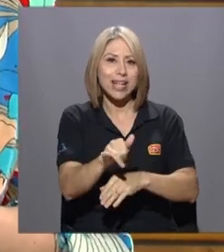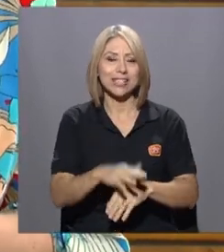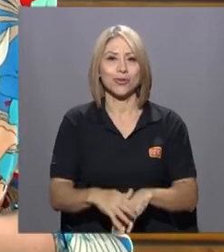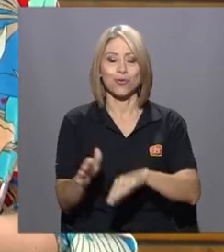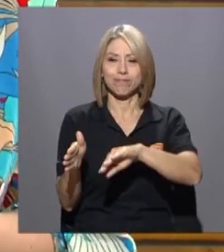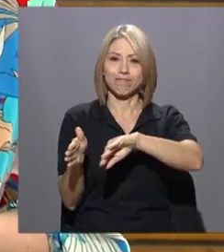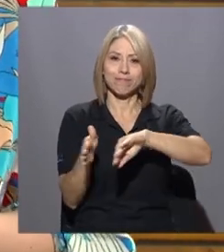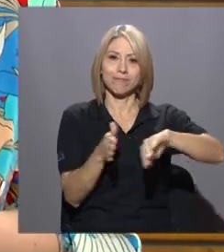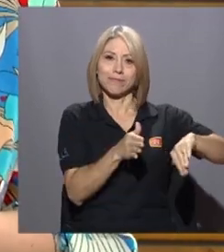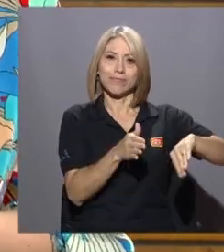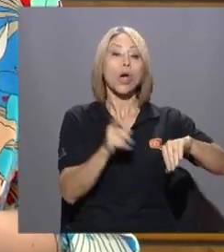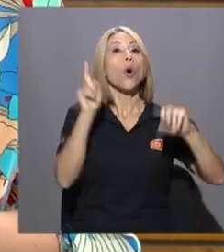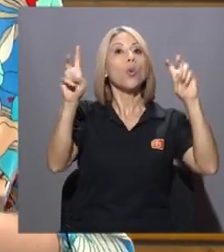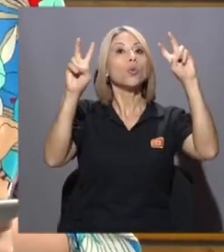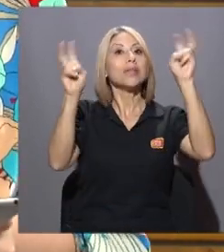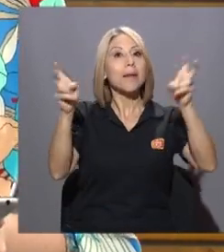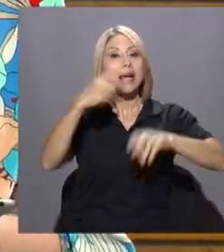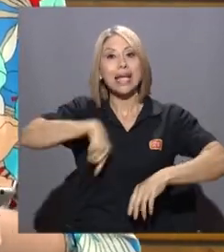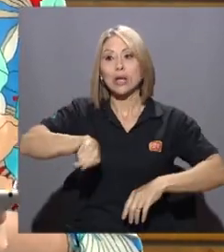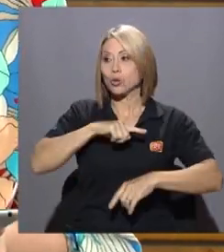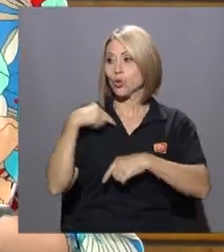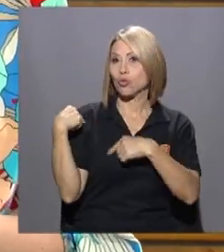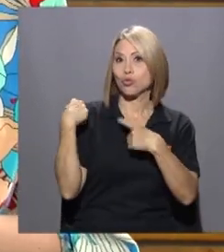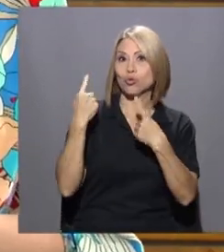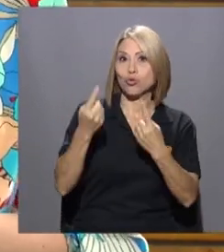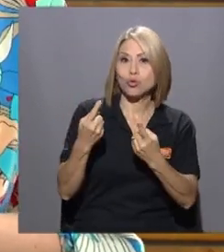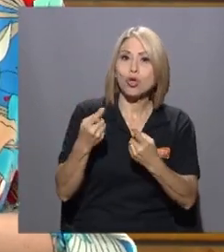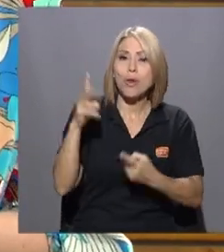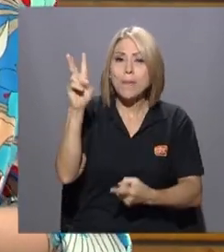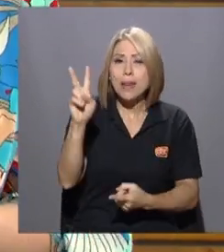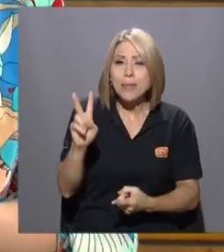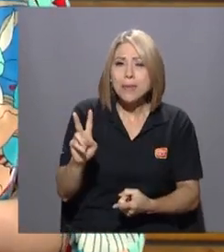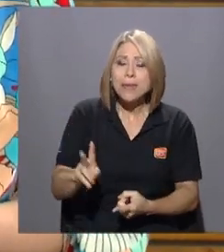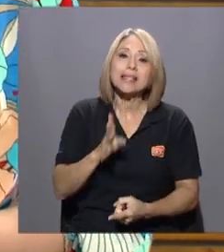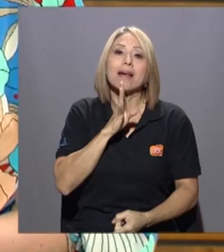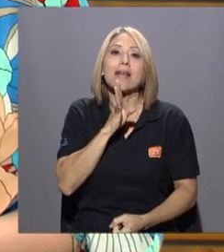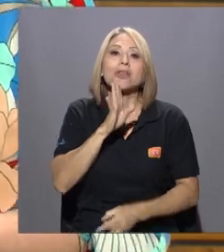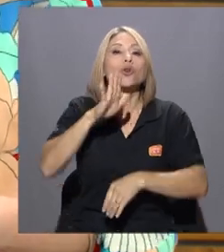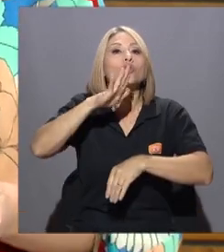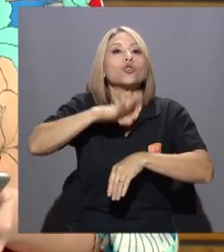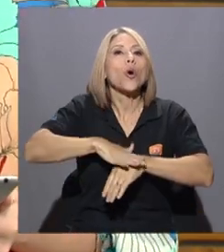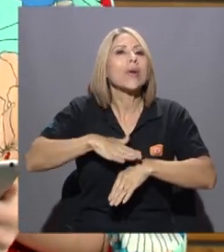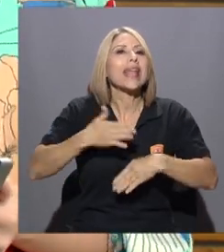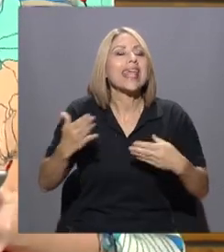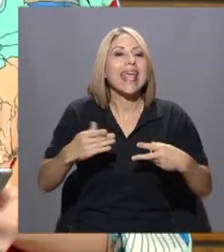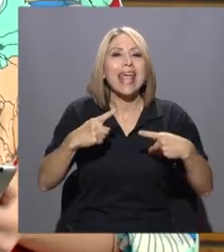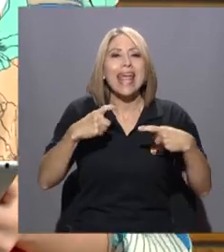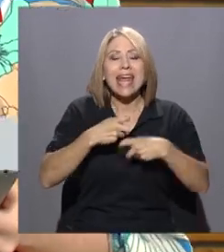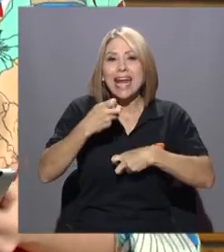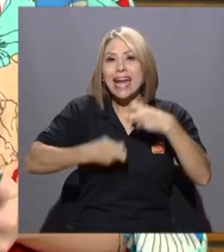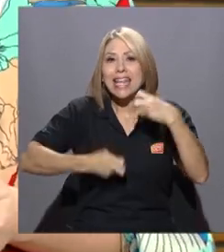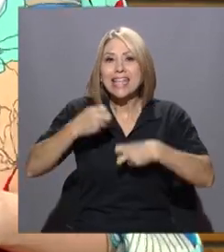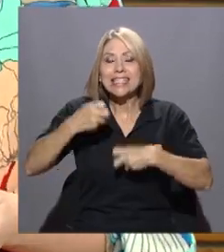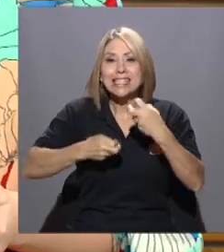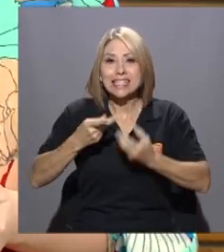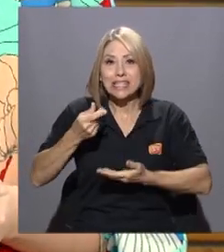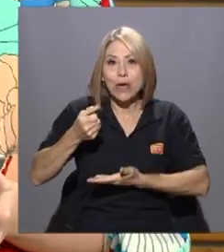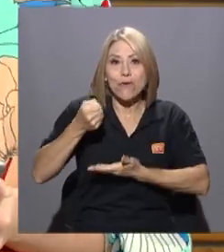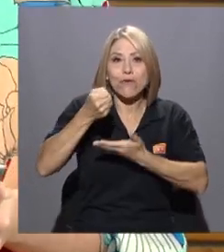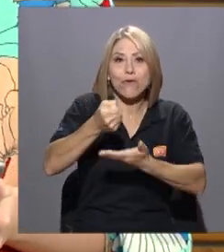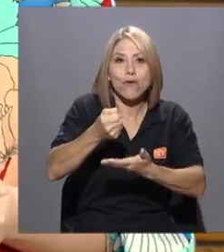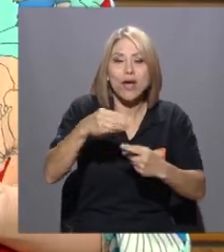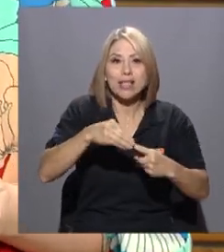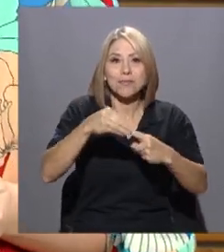un tema que definitivamente hemos estado comentando en nuestro programa todos los viernes es el tema sobre la crisis del Fondo Especial para la